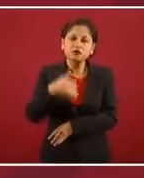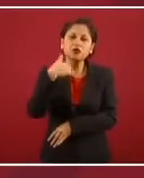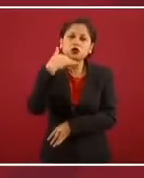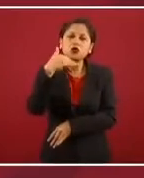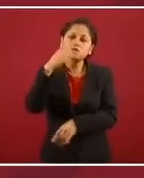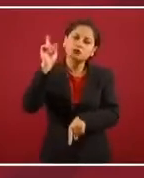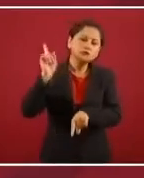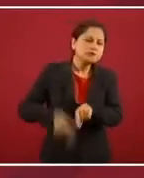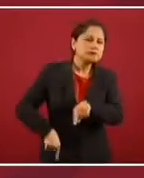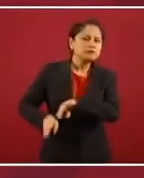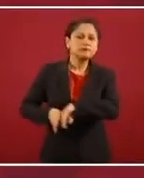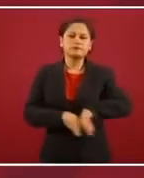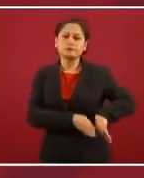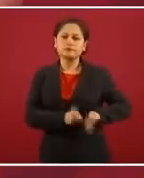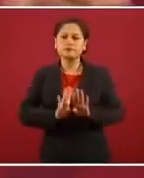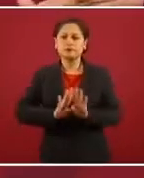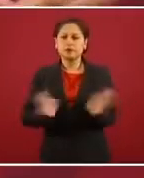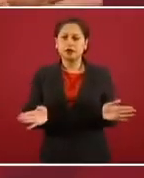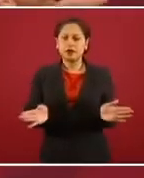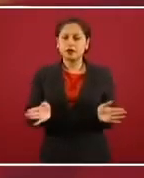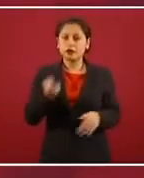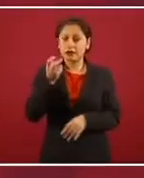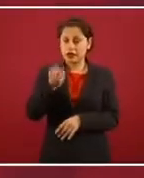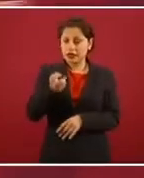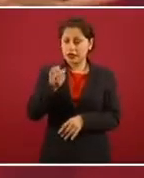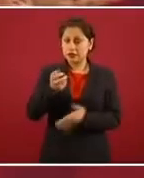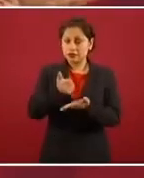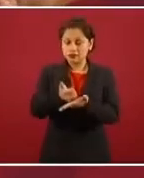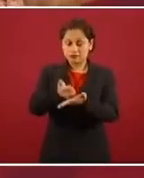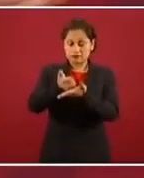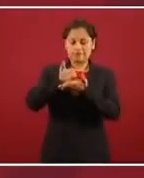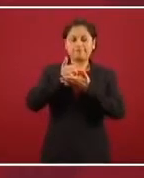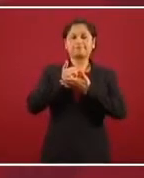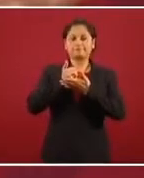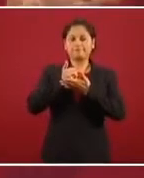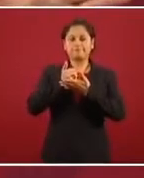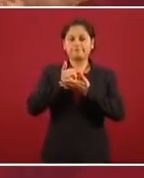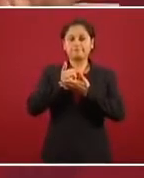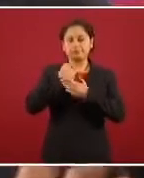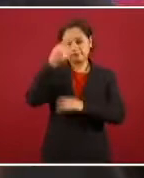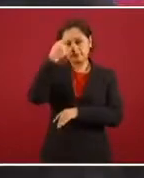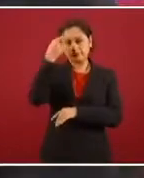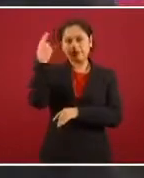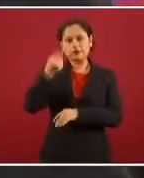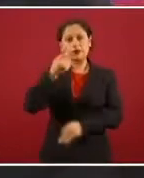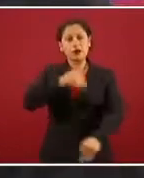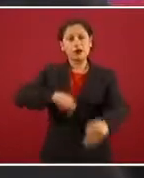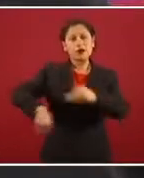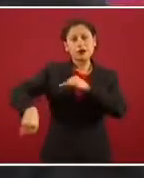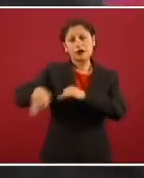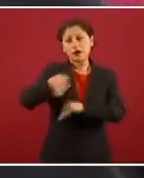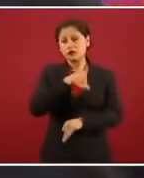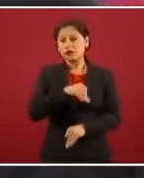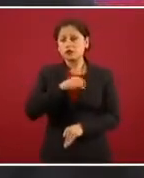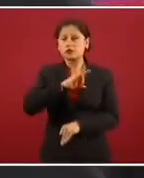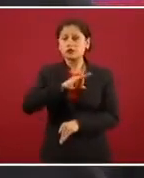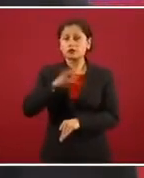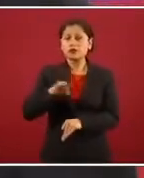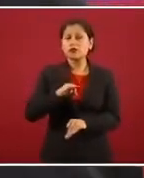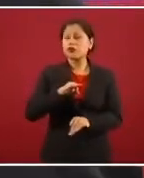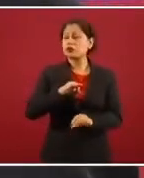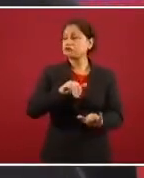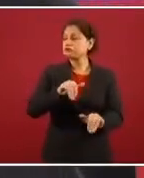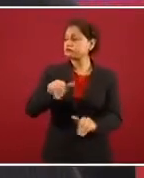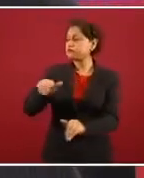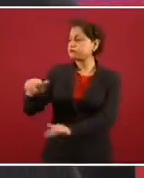Y esto nos ha permitido y nos va a seguir permitiendo liberar muchos fondos para